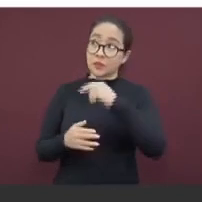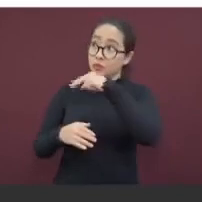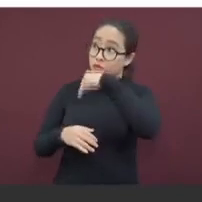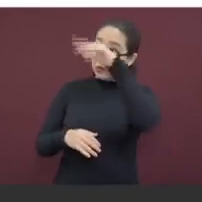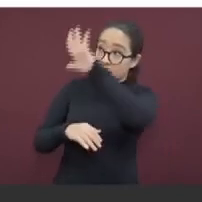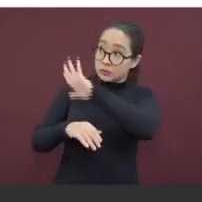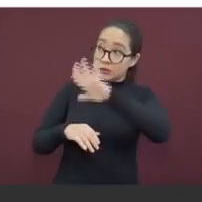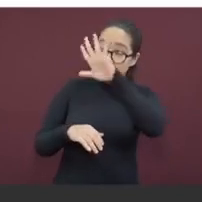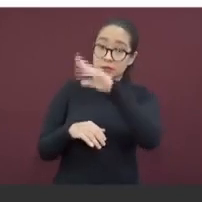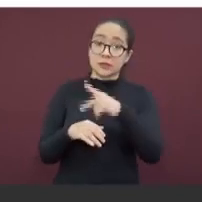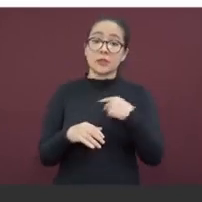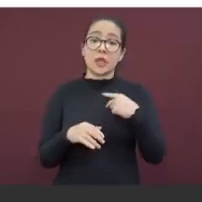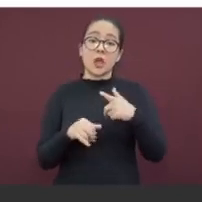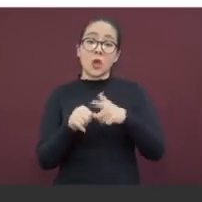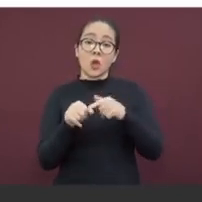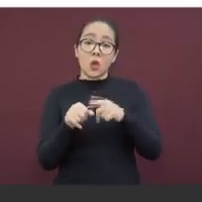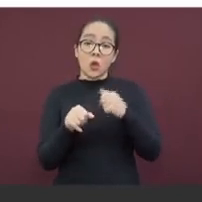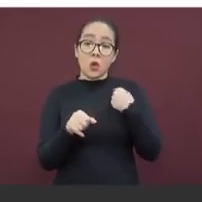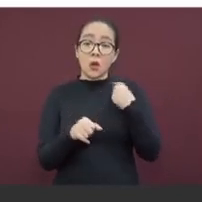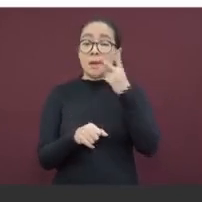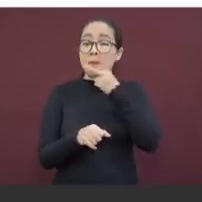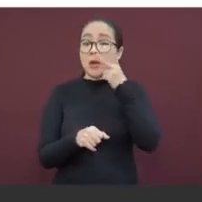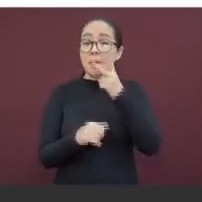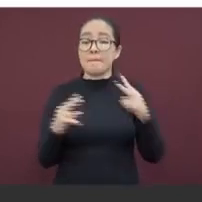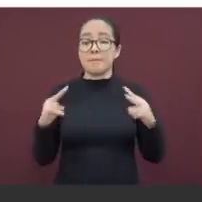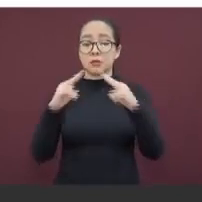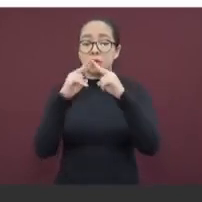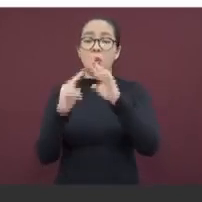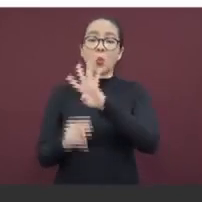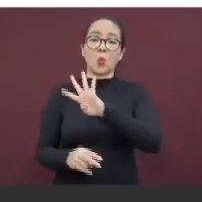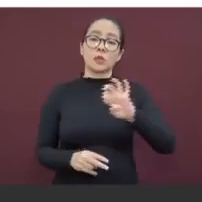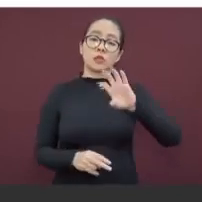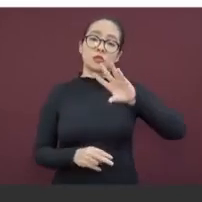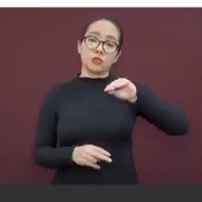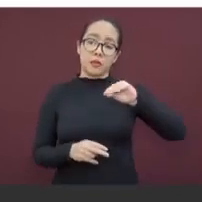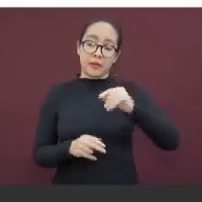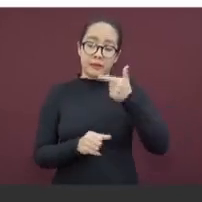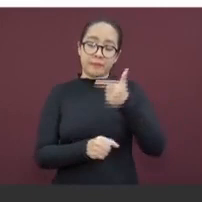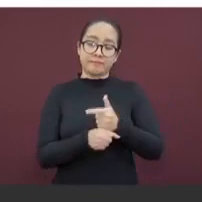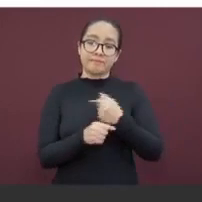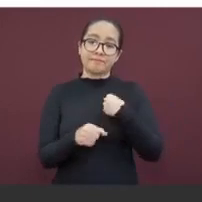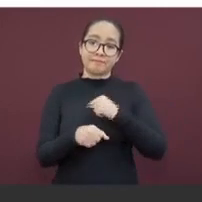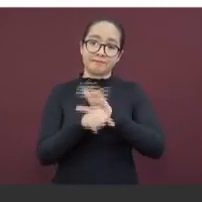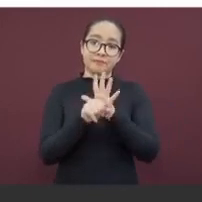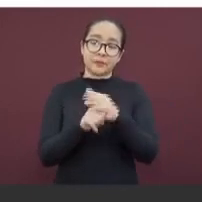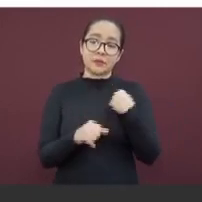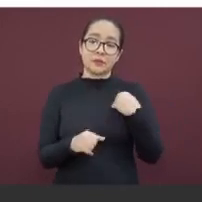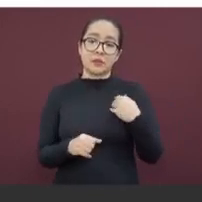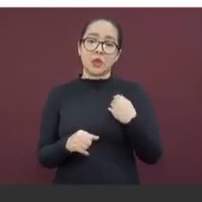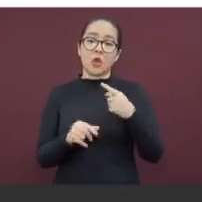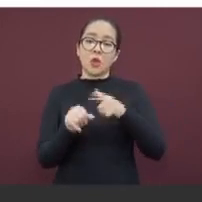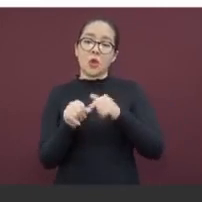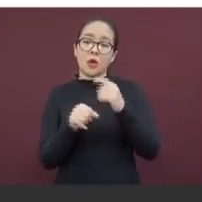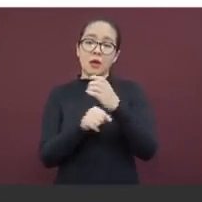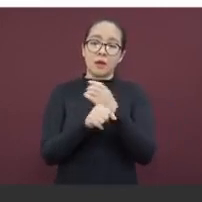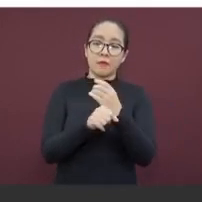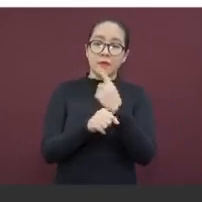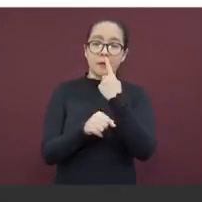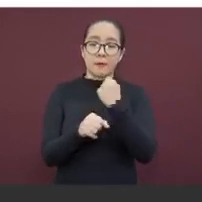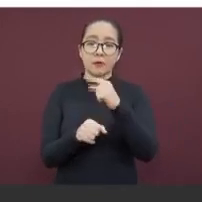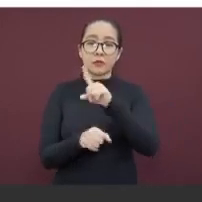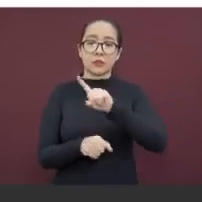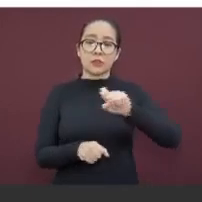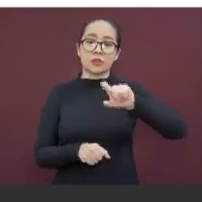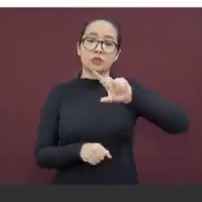granate poza rica- acumula 490 casos positivos en ladrillo tuxpan 182